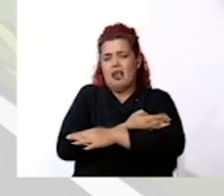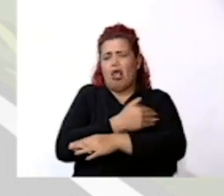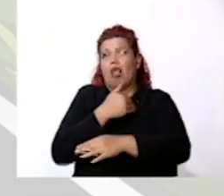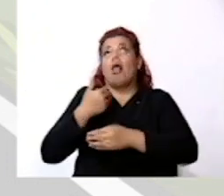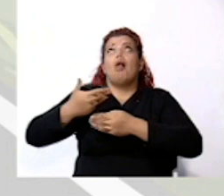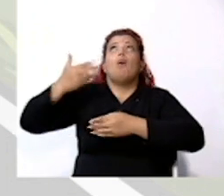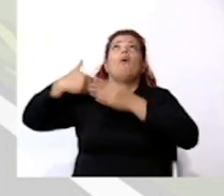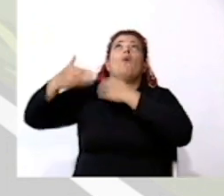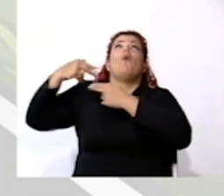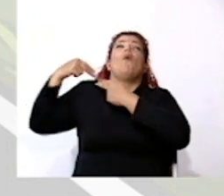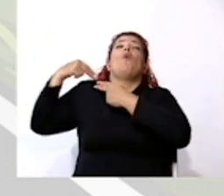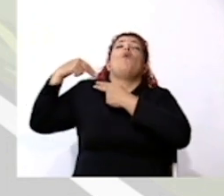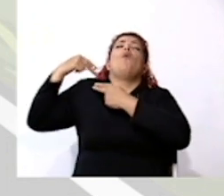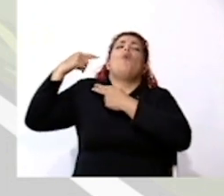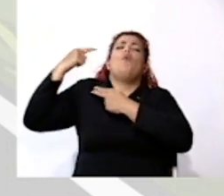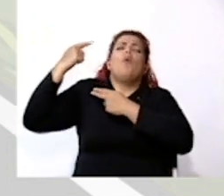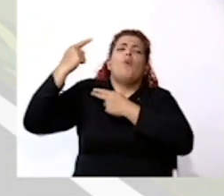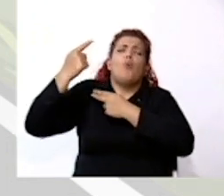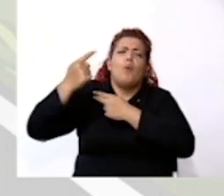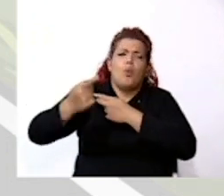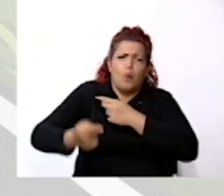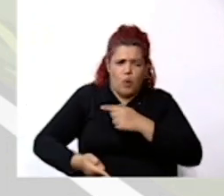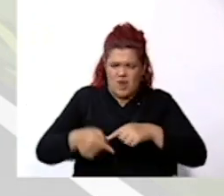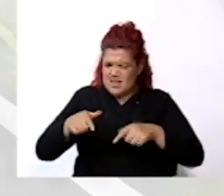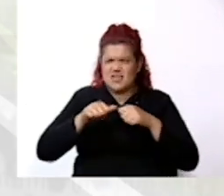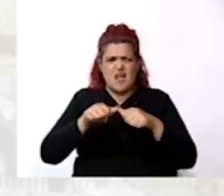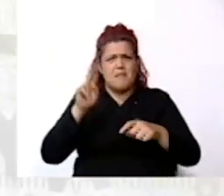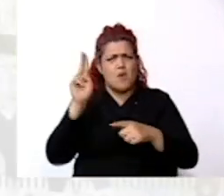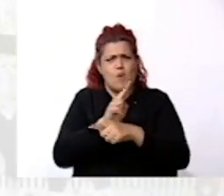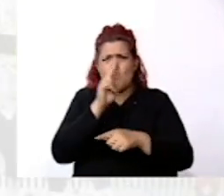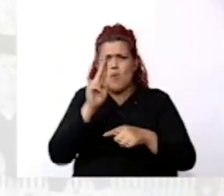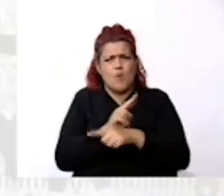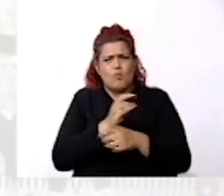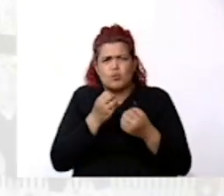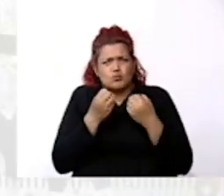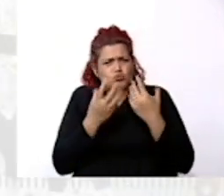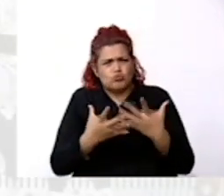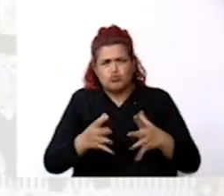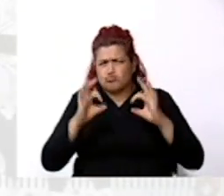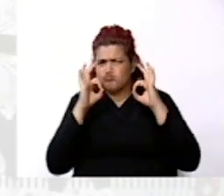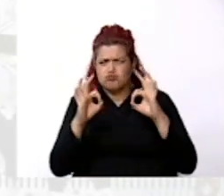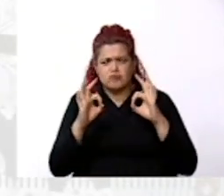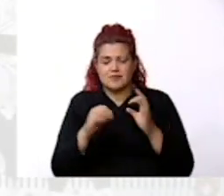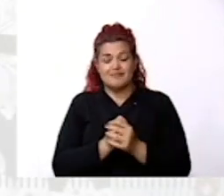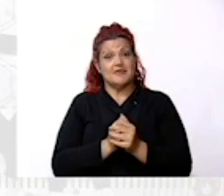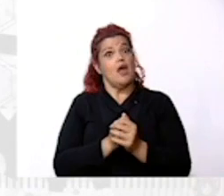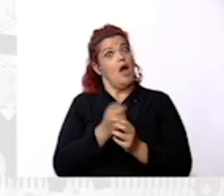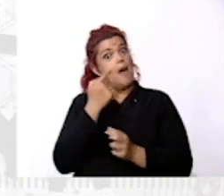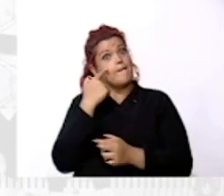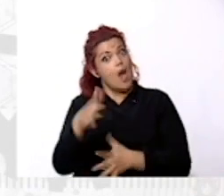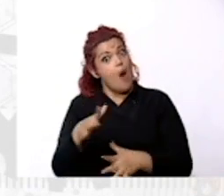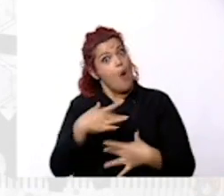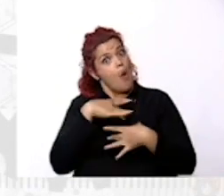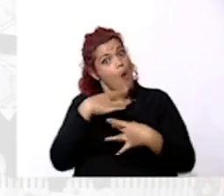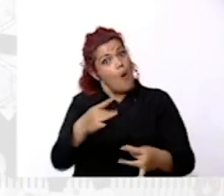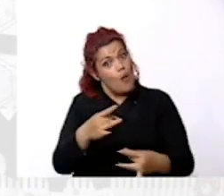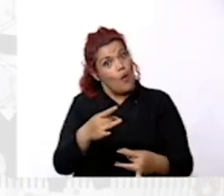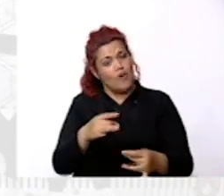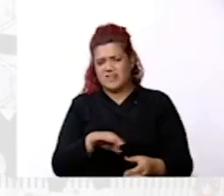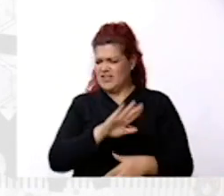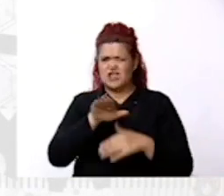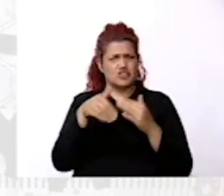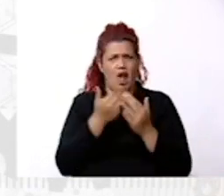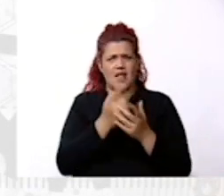ha sido de muchísima utilidad. ¿Vieron qué interesante? Todos